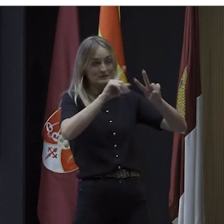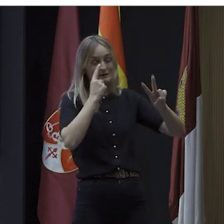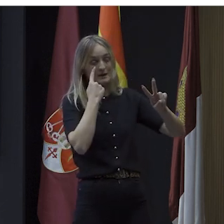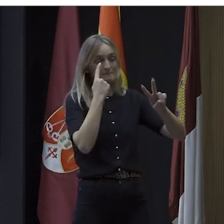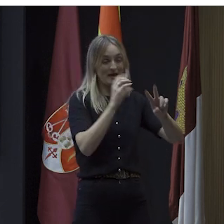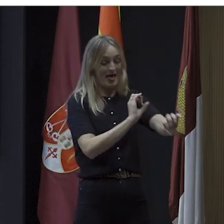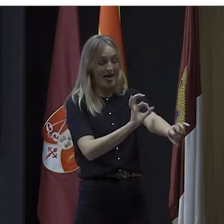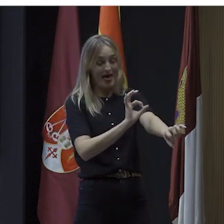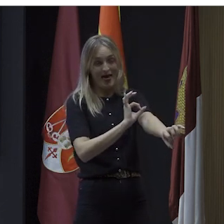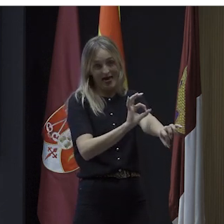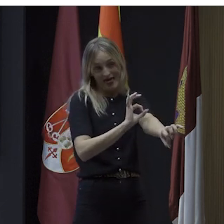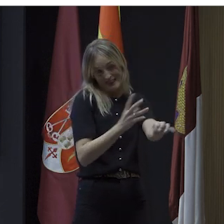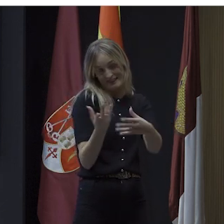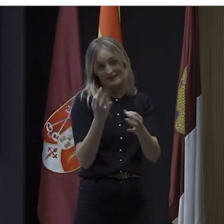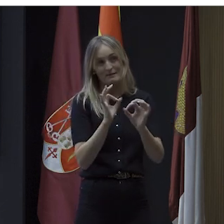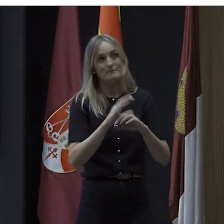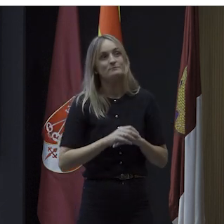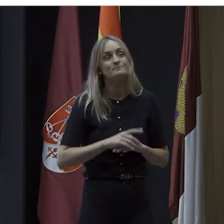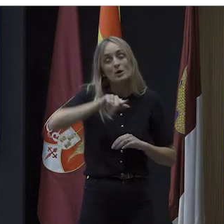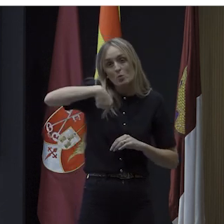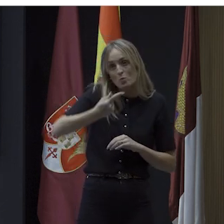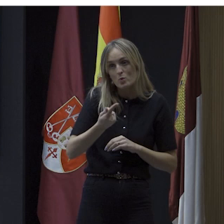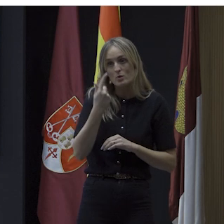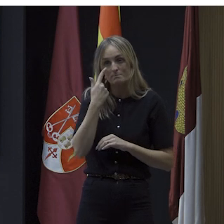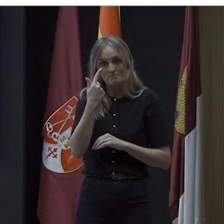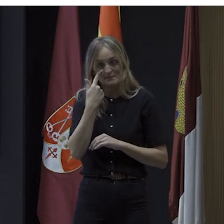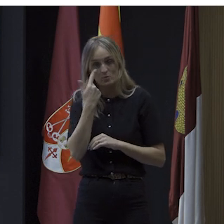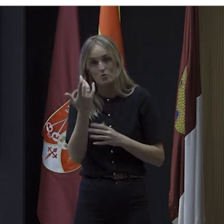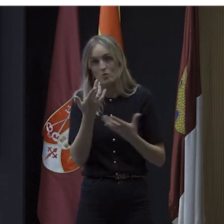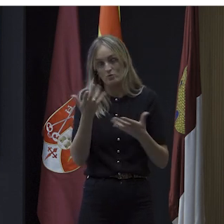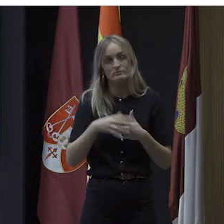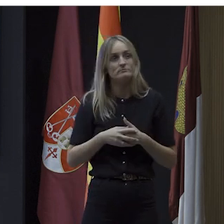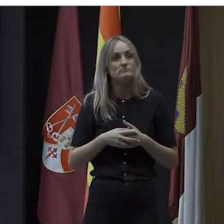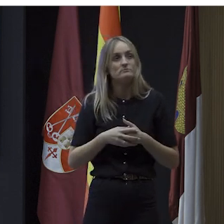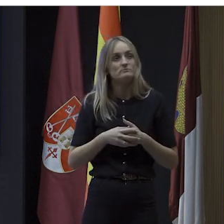coronarias. Este es otro pasito que veremos después todo lo que permite.